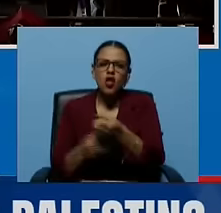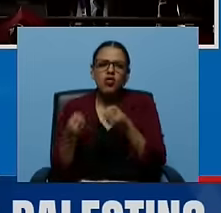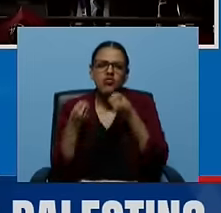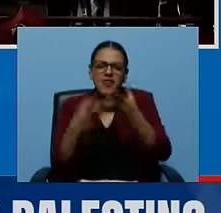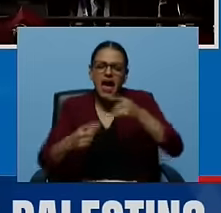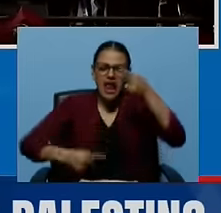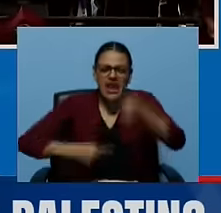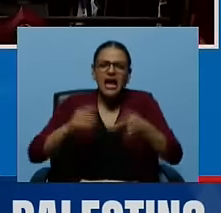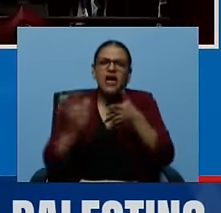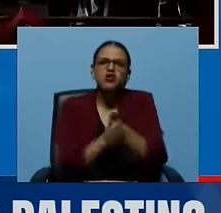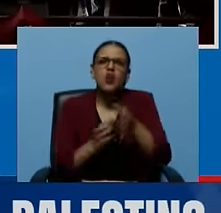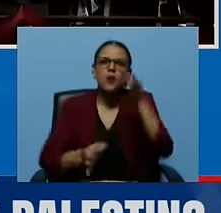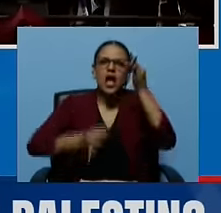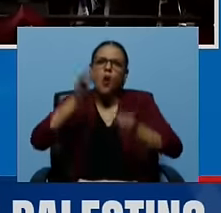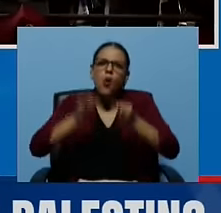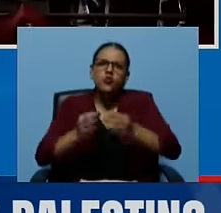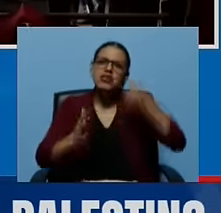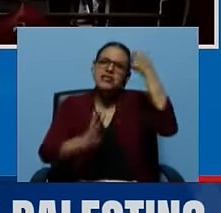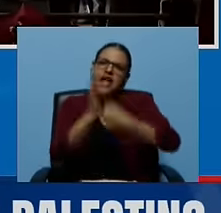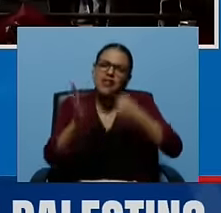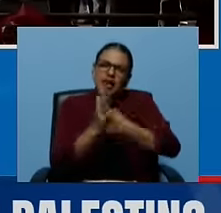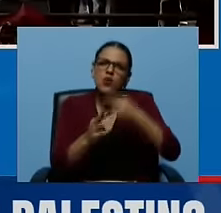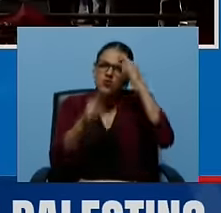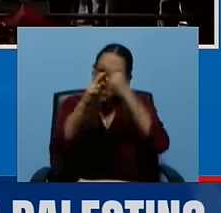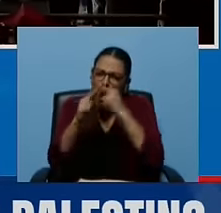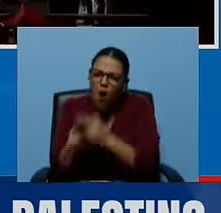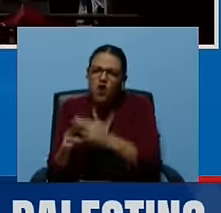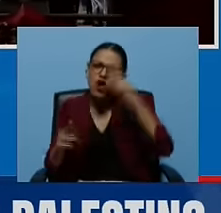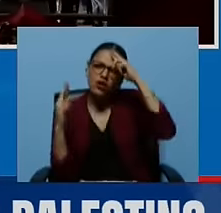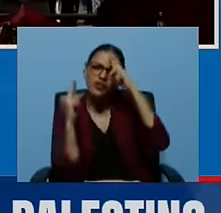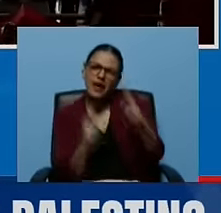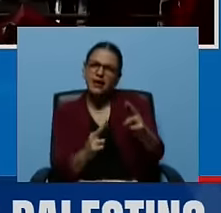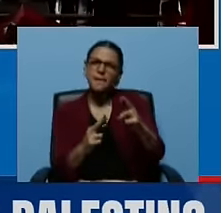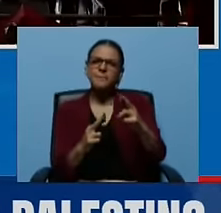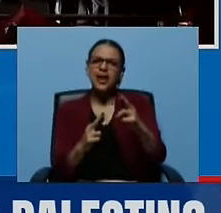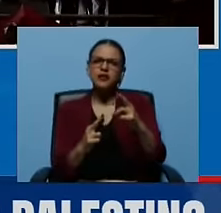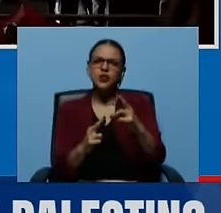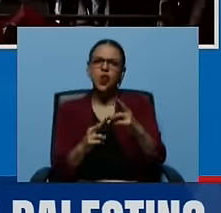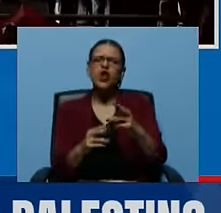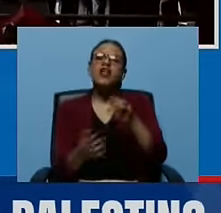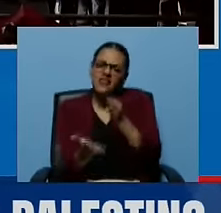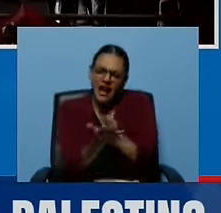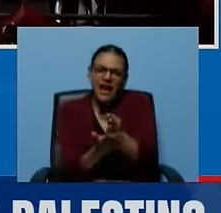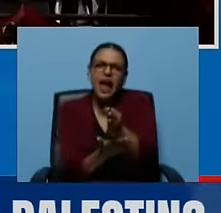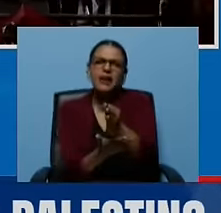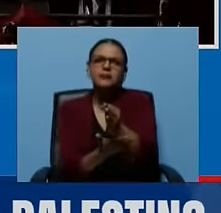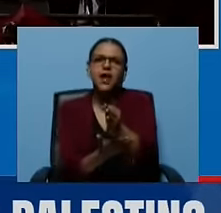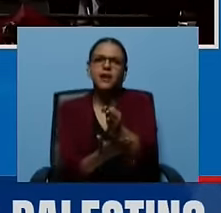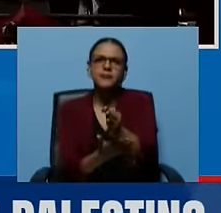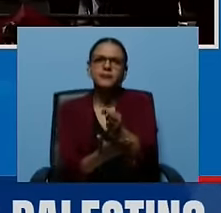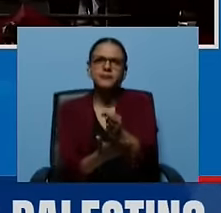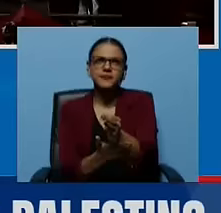de justicia, de lucha, de honor, de respeto, de lealtad.